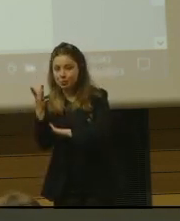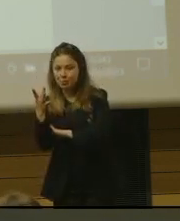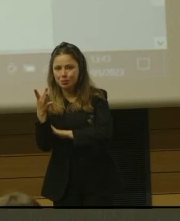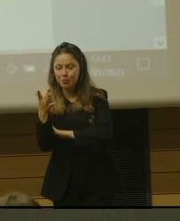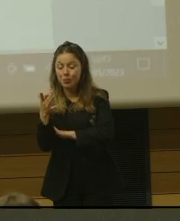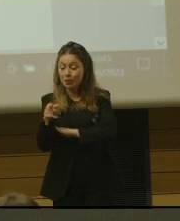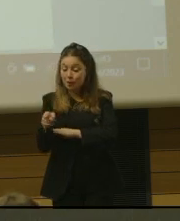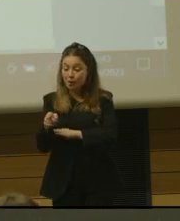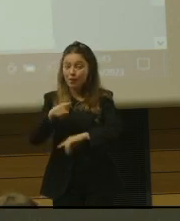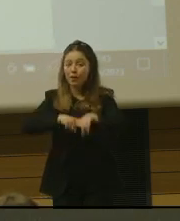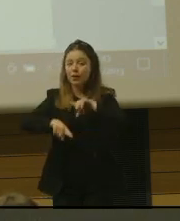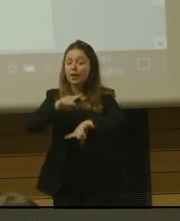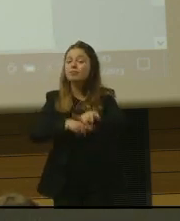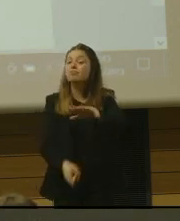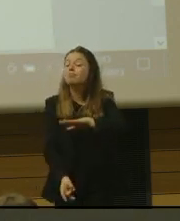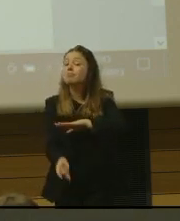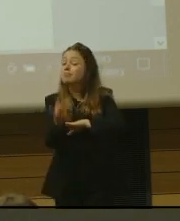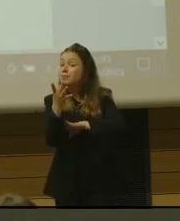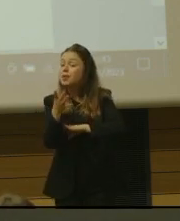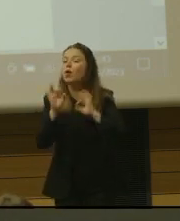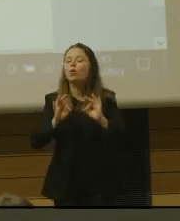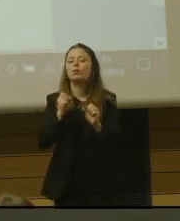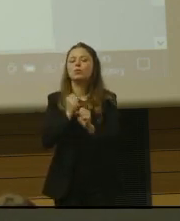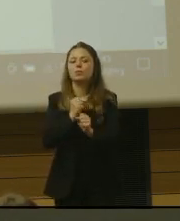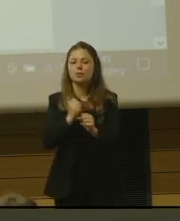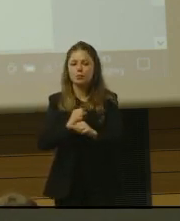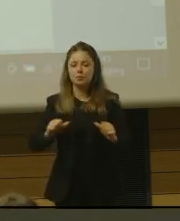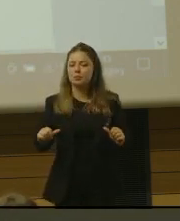A raíz de ahí, decidimos ponernos manos a la obra